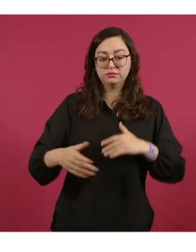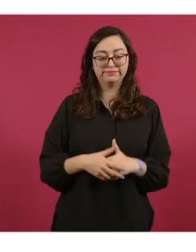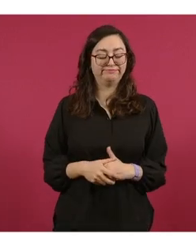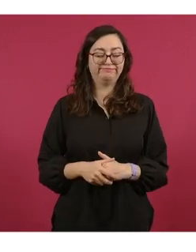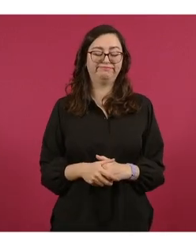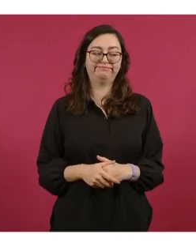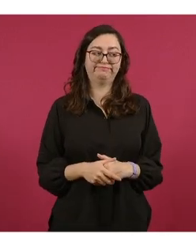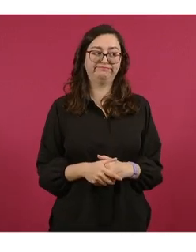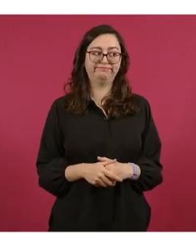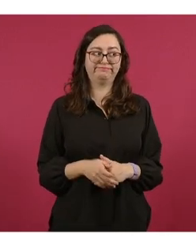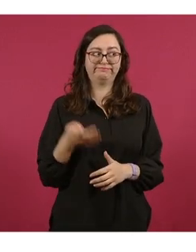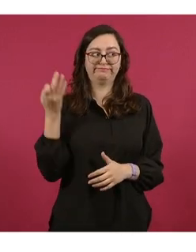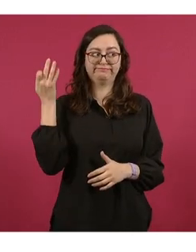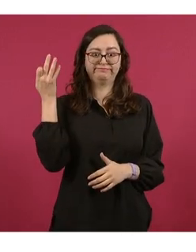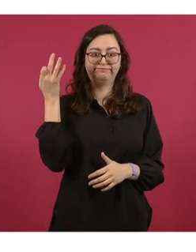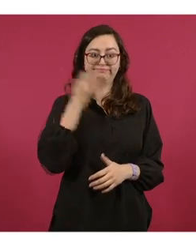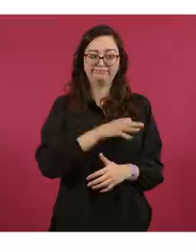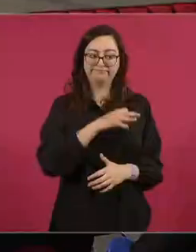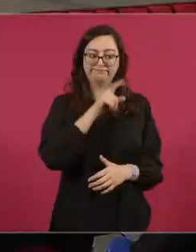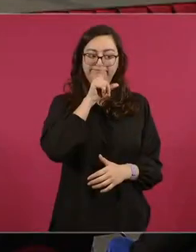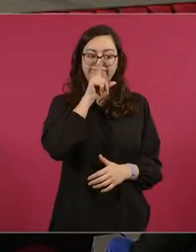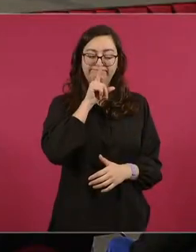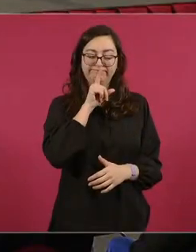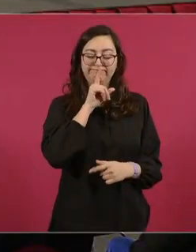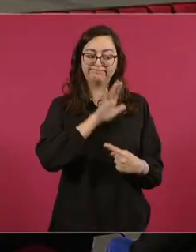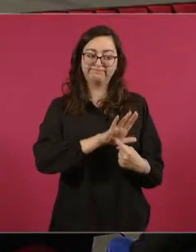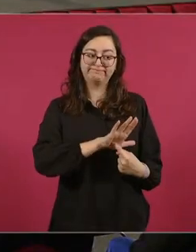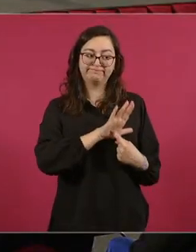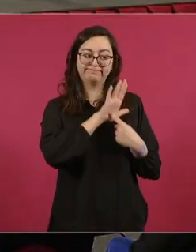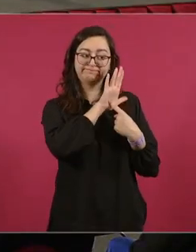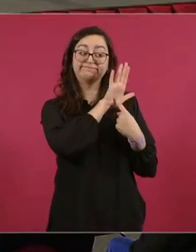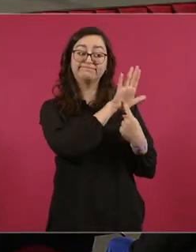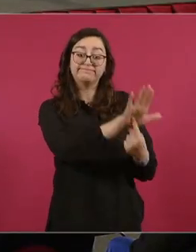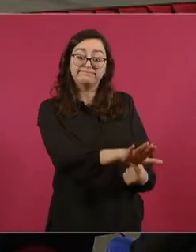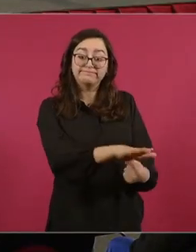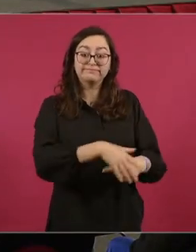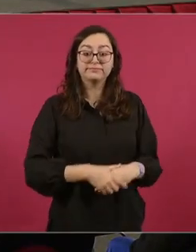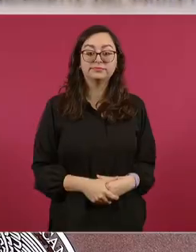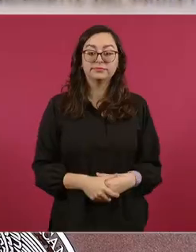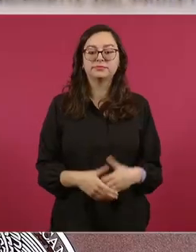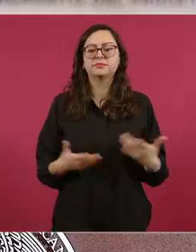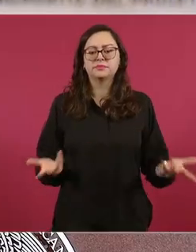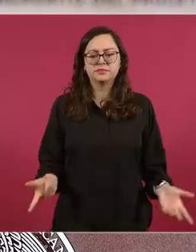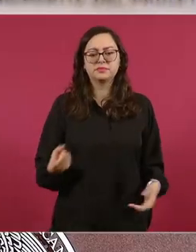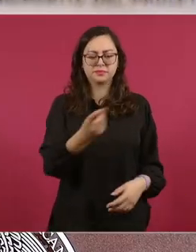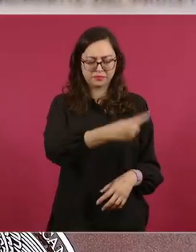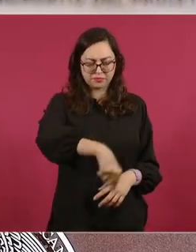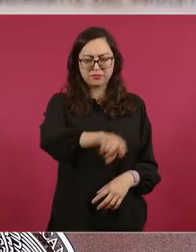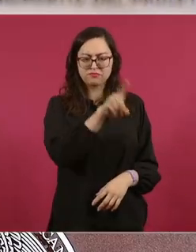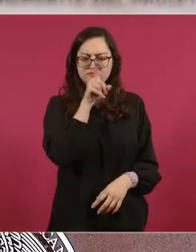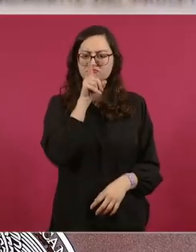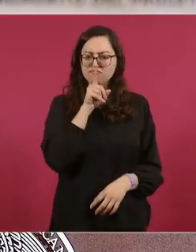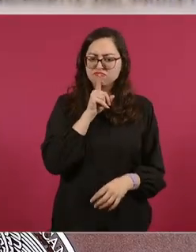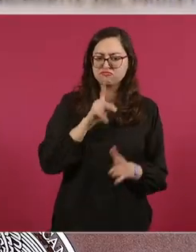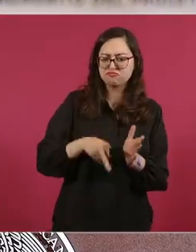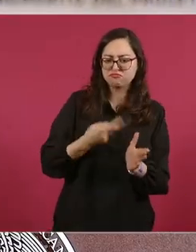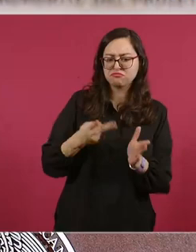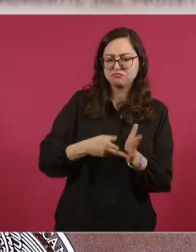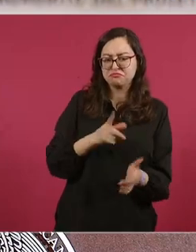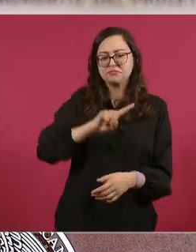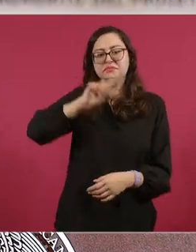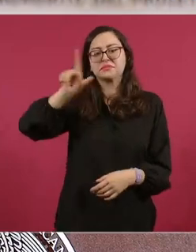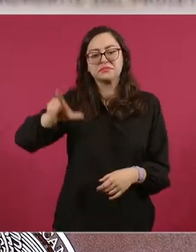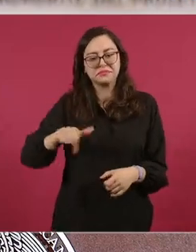es falso y lo vamos a demostrar. Aunque las noticias falsas caen por su propio peso, en este caso